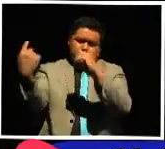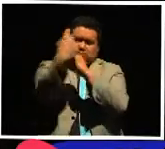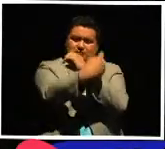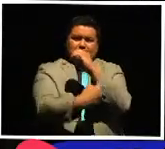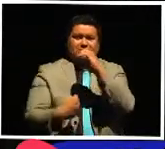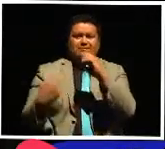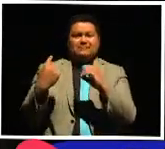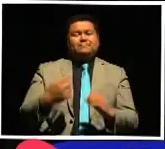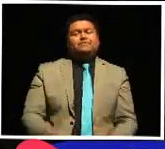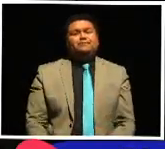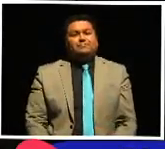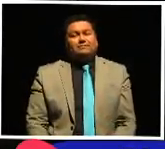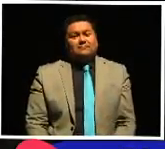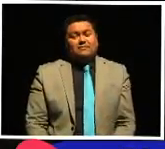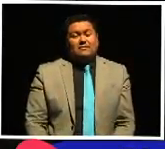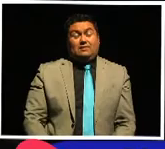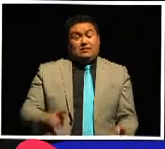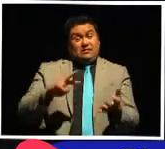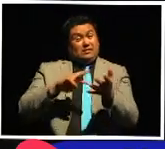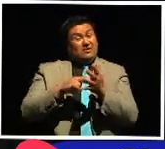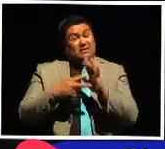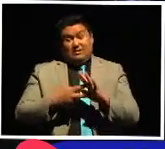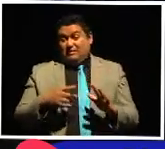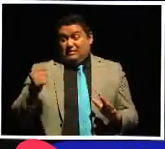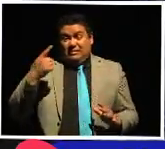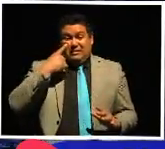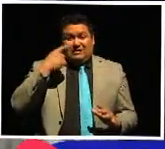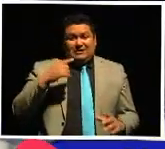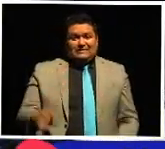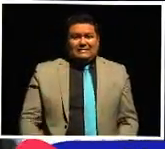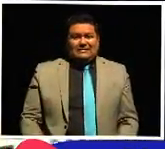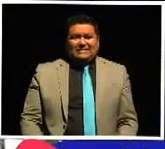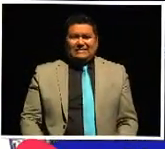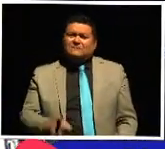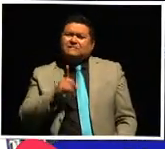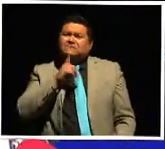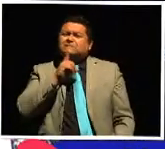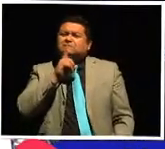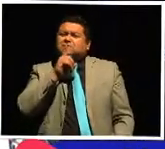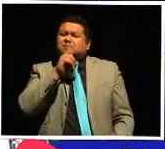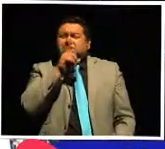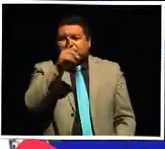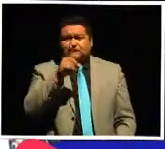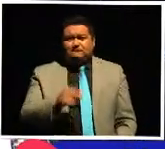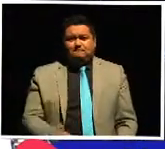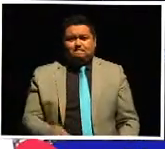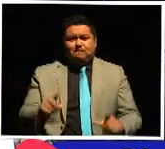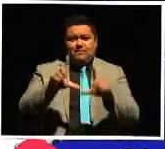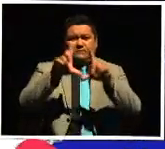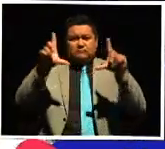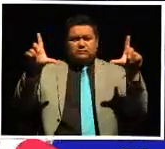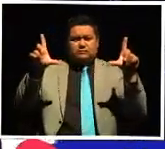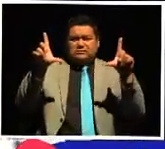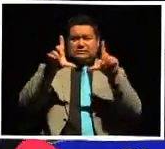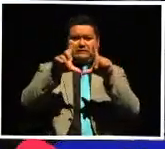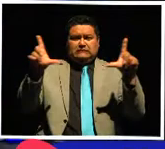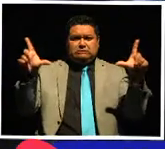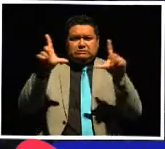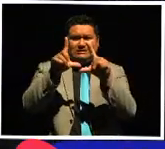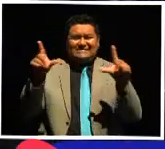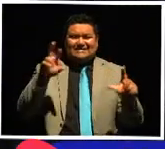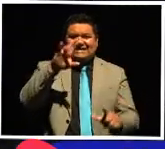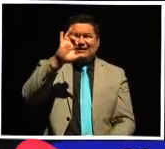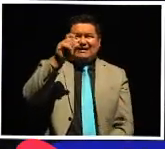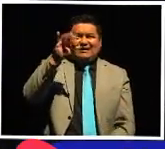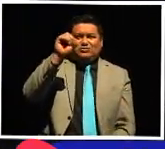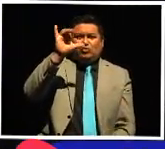Entonces, esa es la idea. El problema es que necesitamos una resolución muy, muy fina, porque esta sombra es muy chiquitito. ¿Qué tan chiquitito? Necesitamos